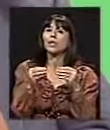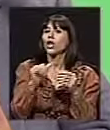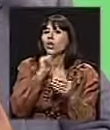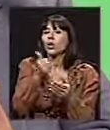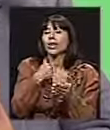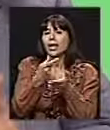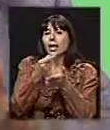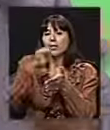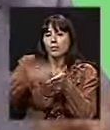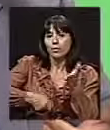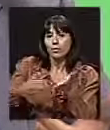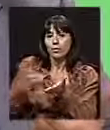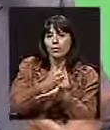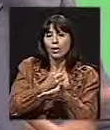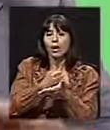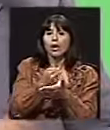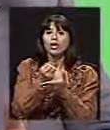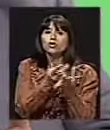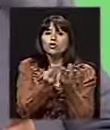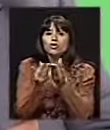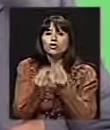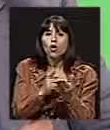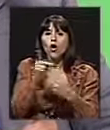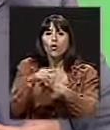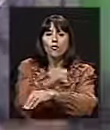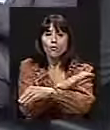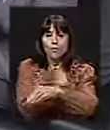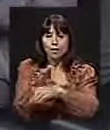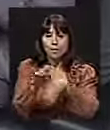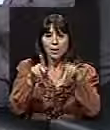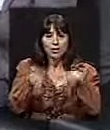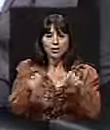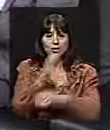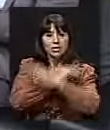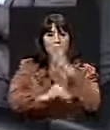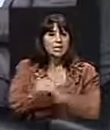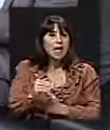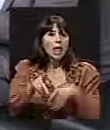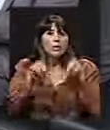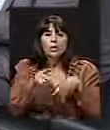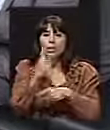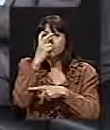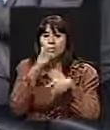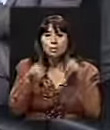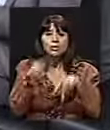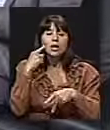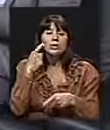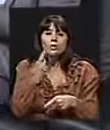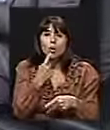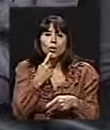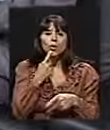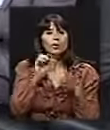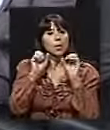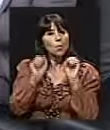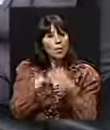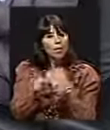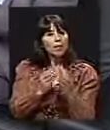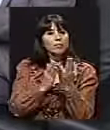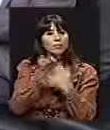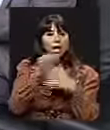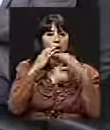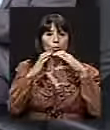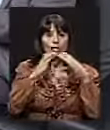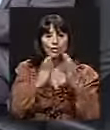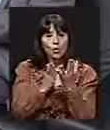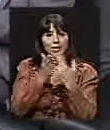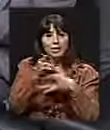personas con discapacidad, los no videntes o la comunidad sorda, y que en otras latitudes están utilizando para tener acceso a la comunicación, acceso a